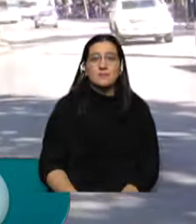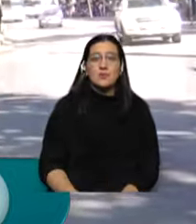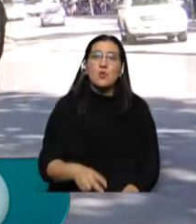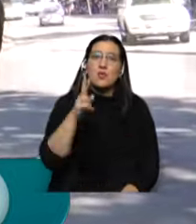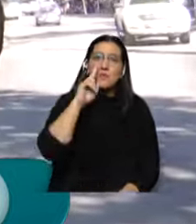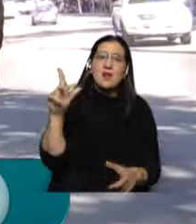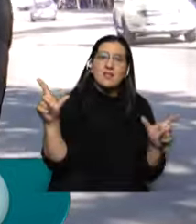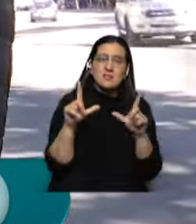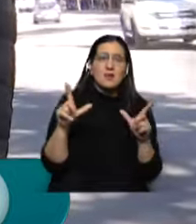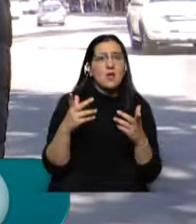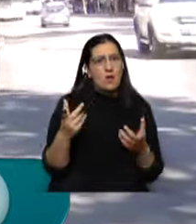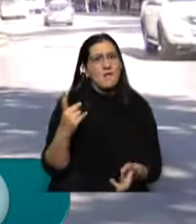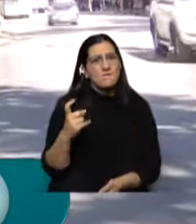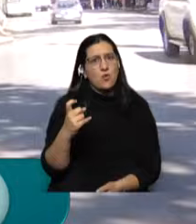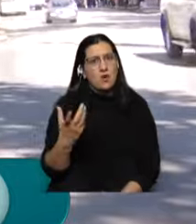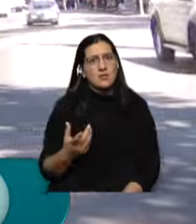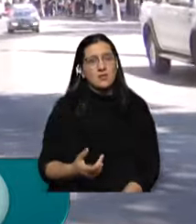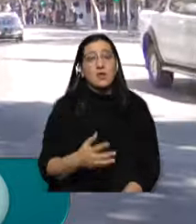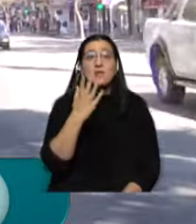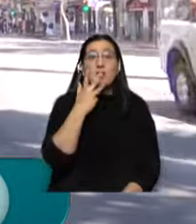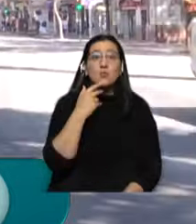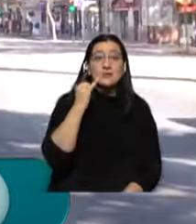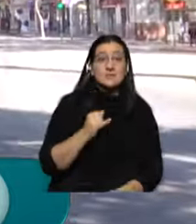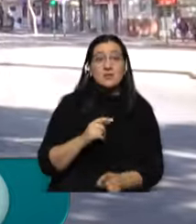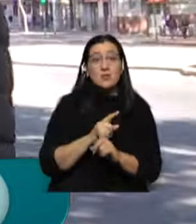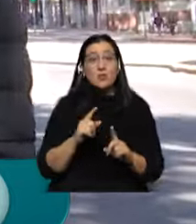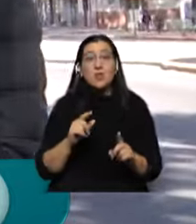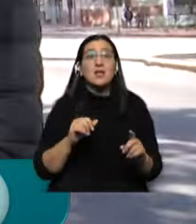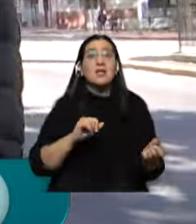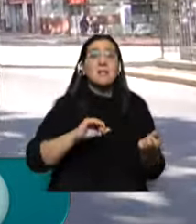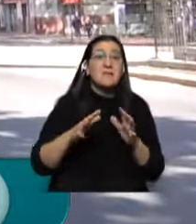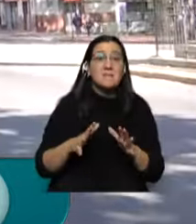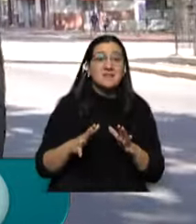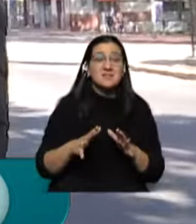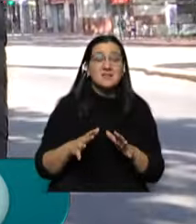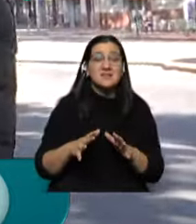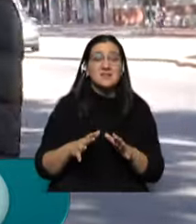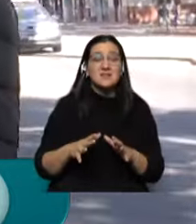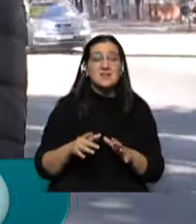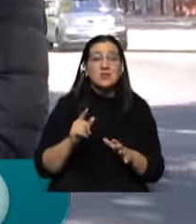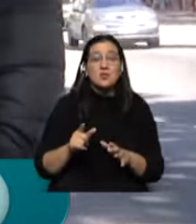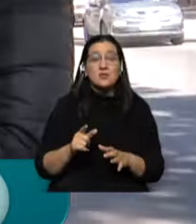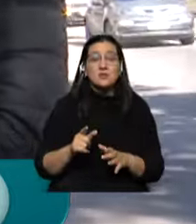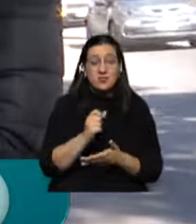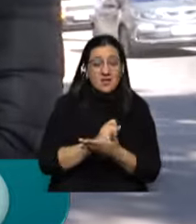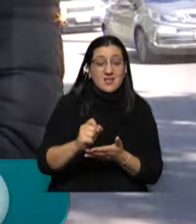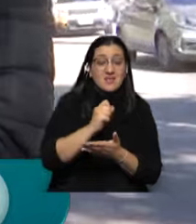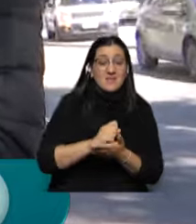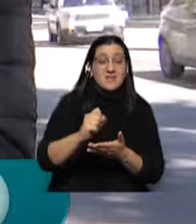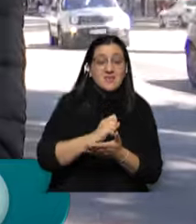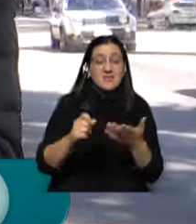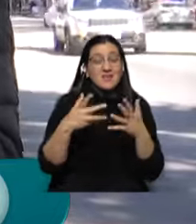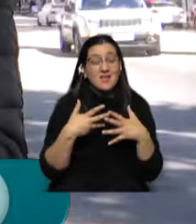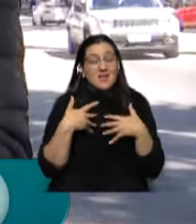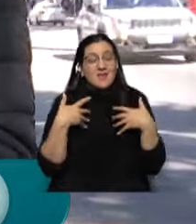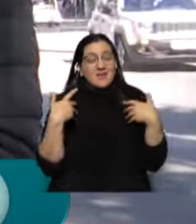tele decís, qué fuerte todo esto, ¿te gusta, no te gusta tanto? ¿Qué te pasa con esa obra que salió de tu puño, de tu letra, de tus emociones y que